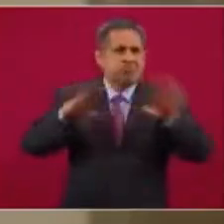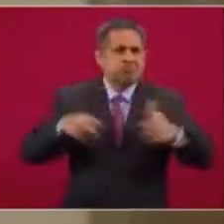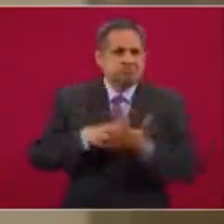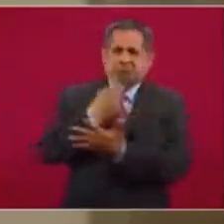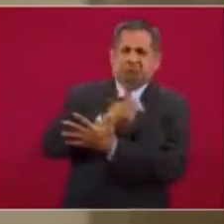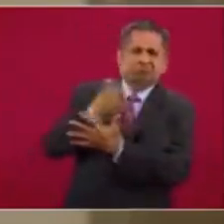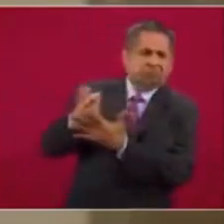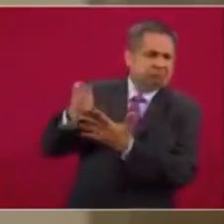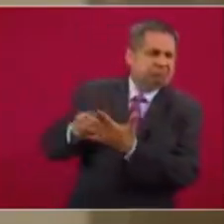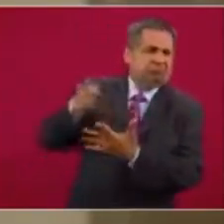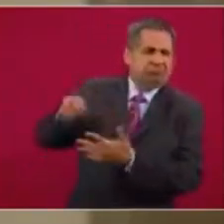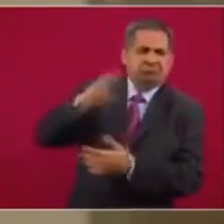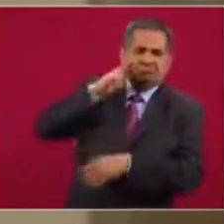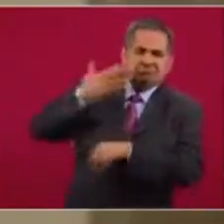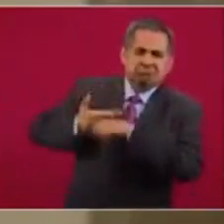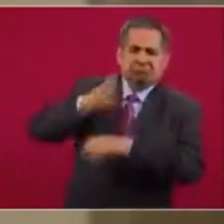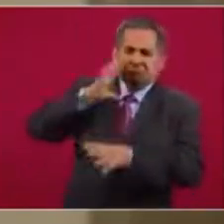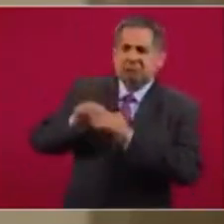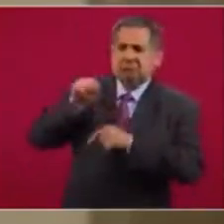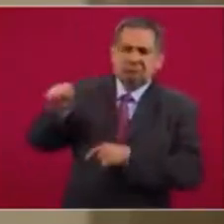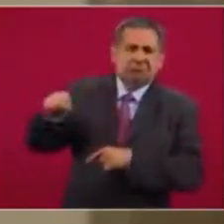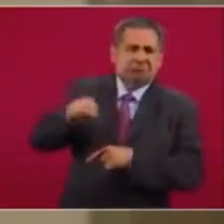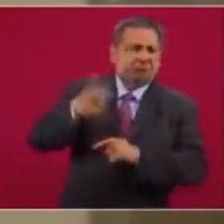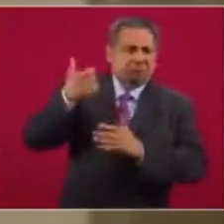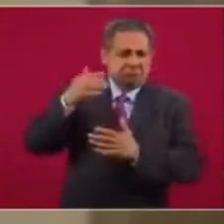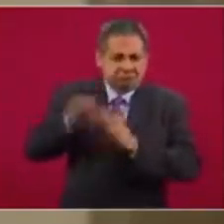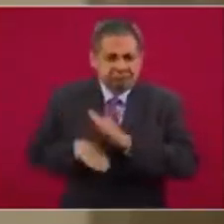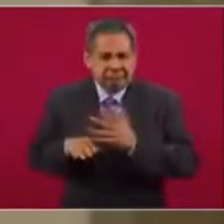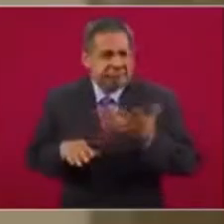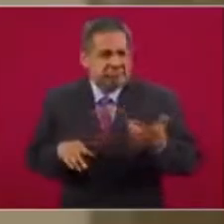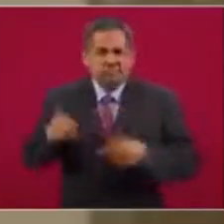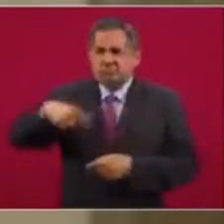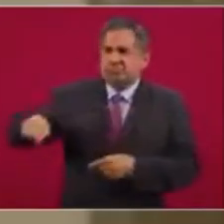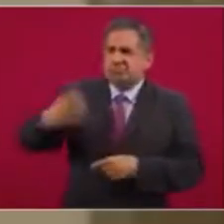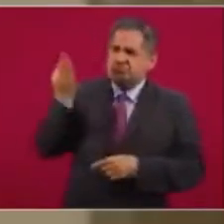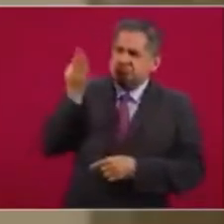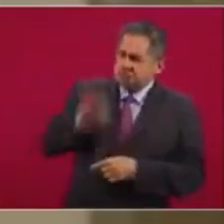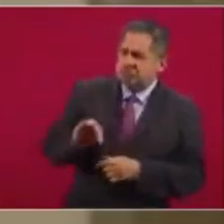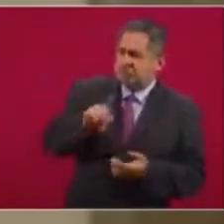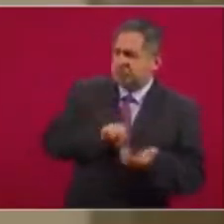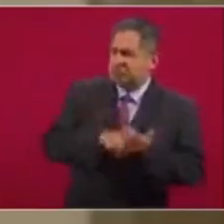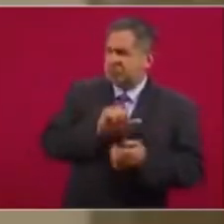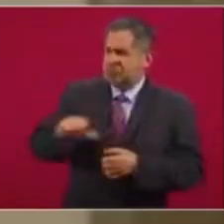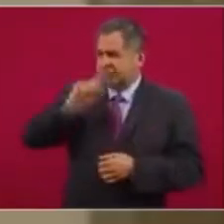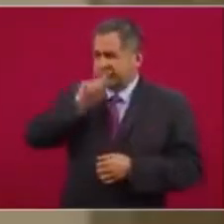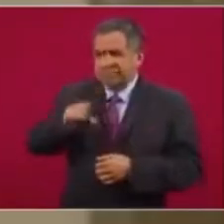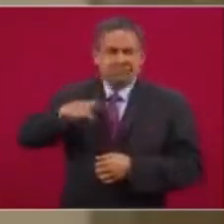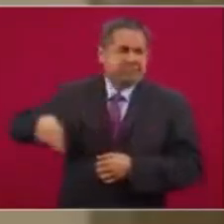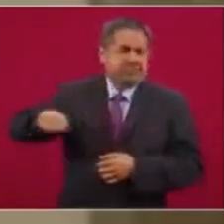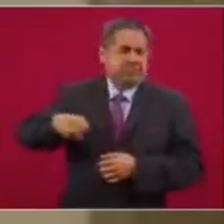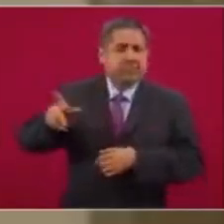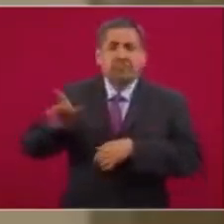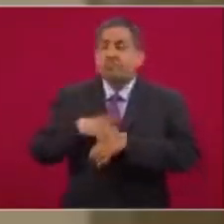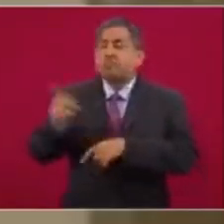como responsables de la disminución, así como de traidores a Jalisco por supuestamente